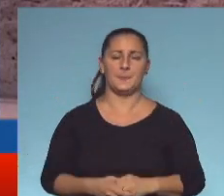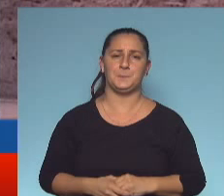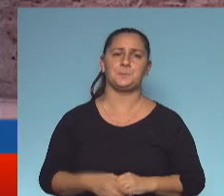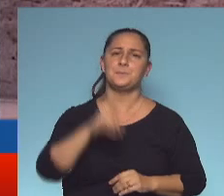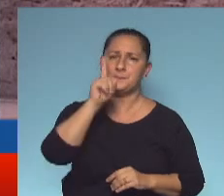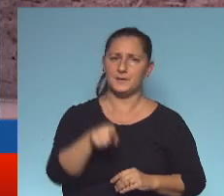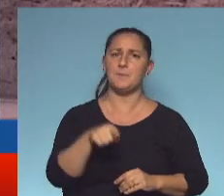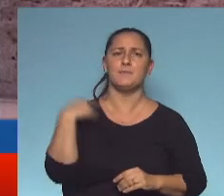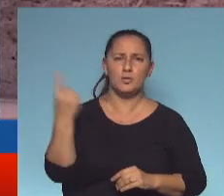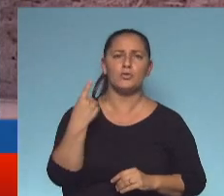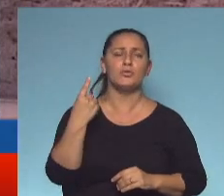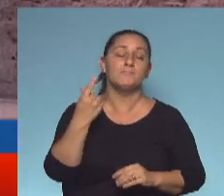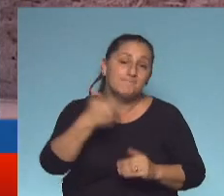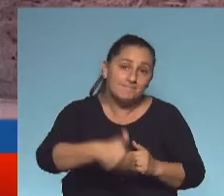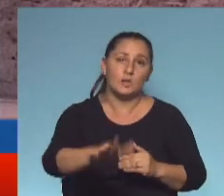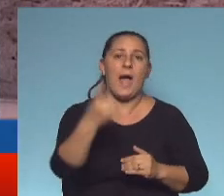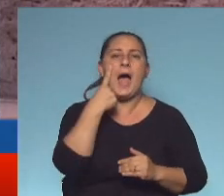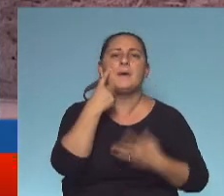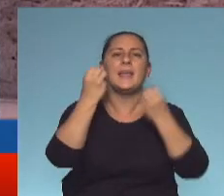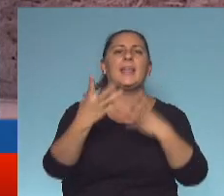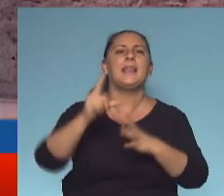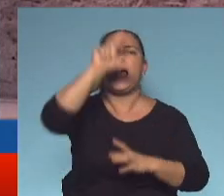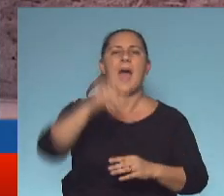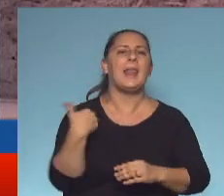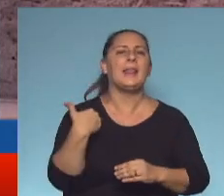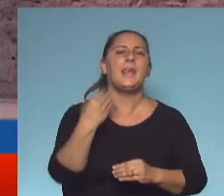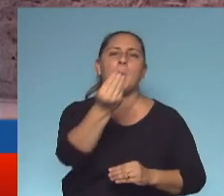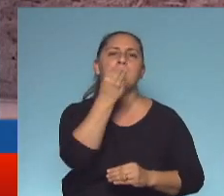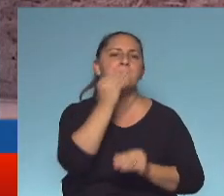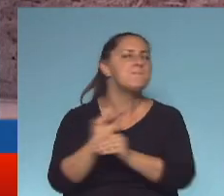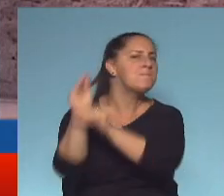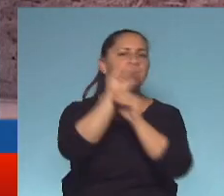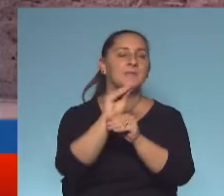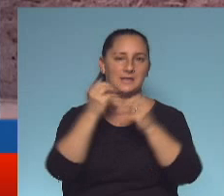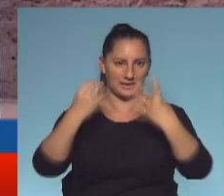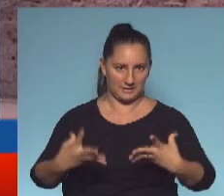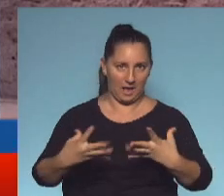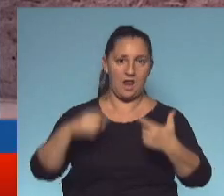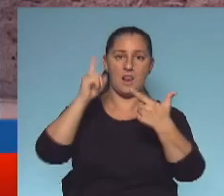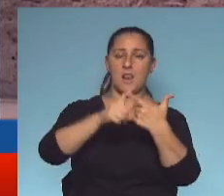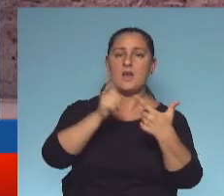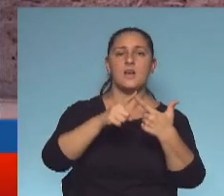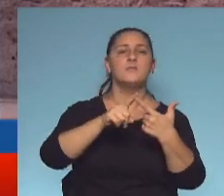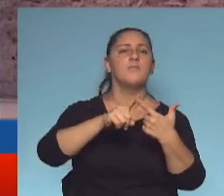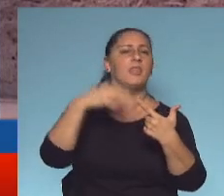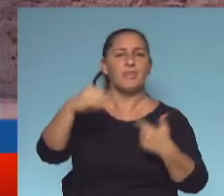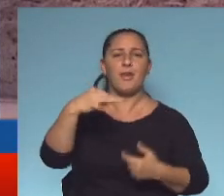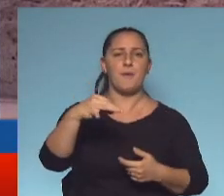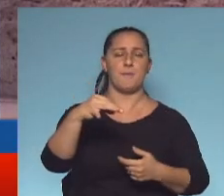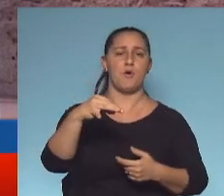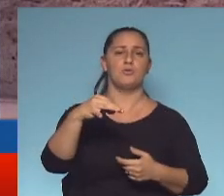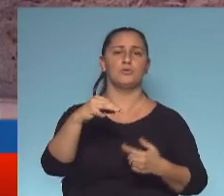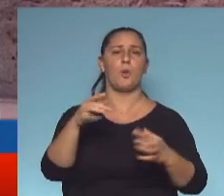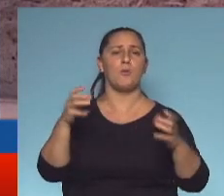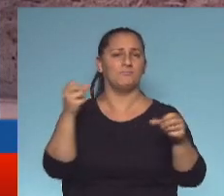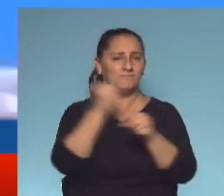nos permitirá conocer el alcance nutricional de nuestra respuesta alimentaria. Segundo, se debe lograr una